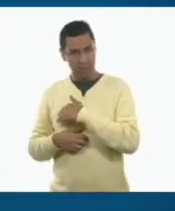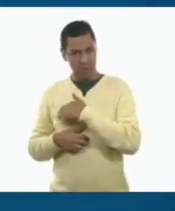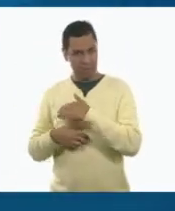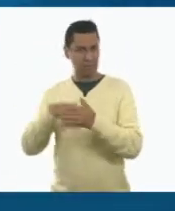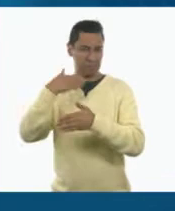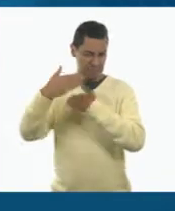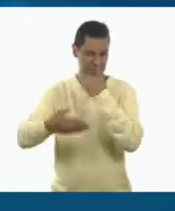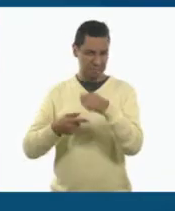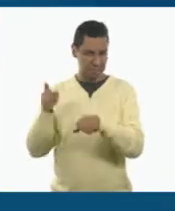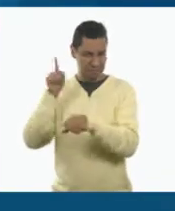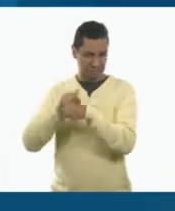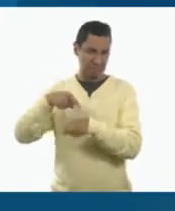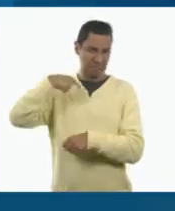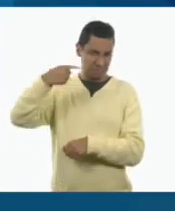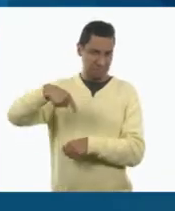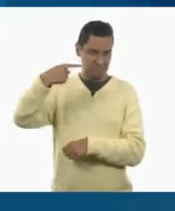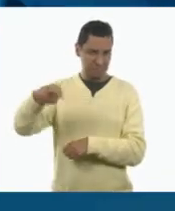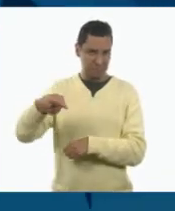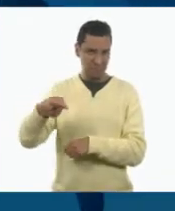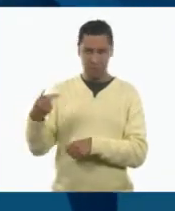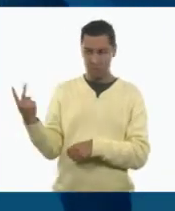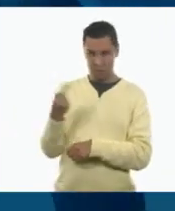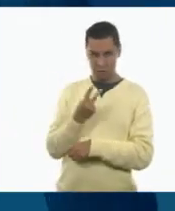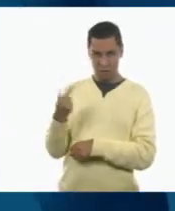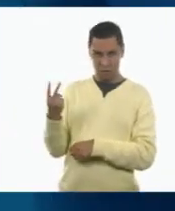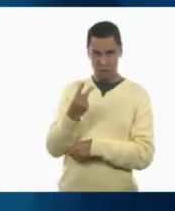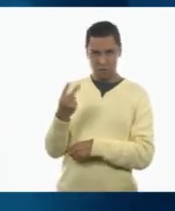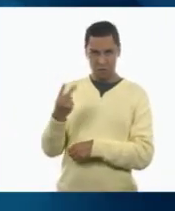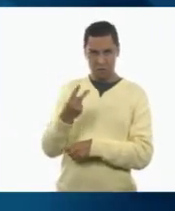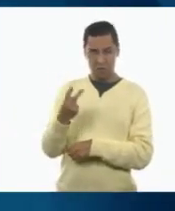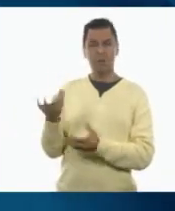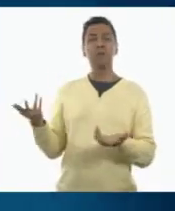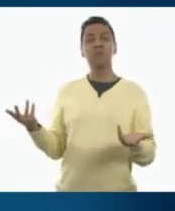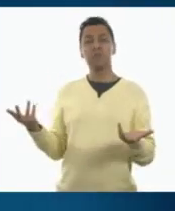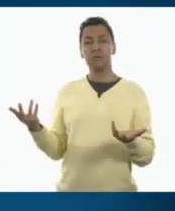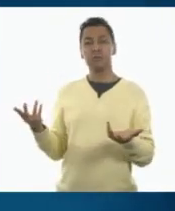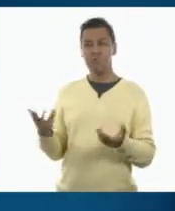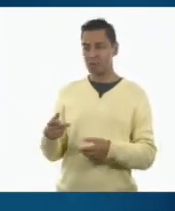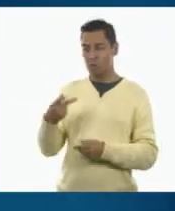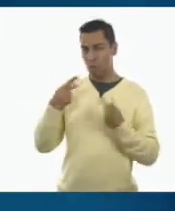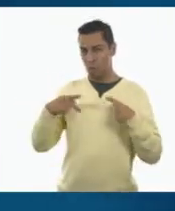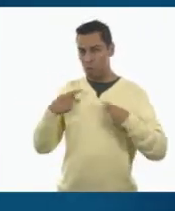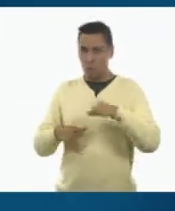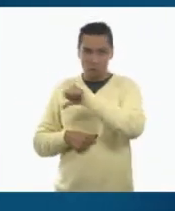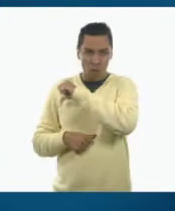después, Androcles y el león fueron encontrados por sus buscadores.